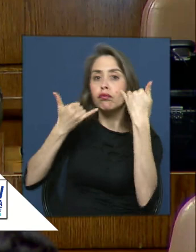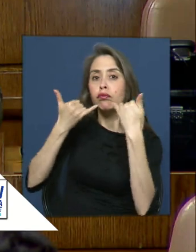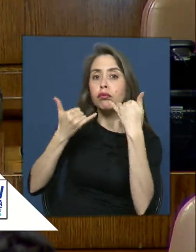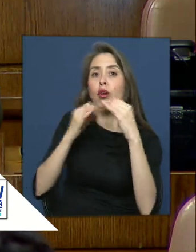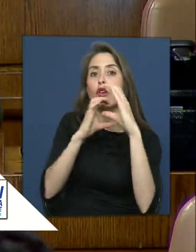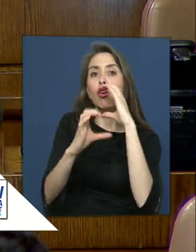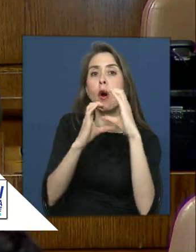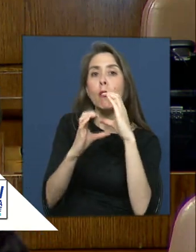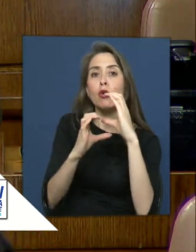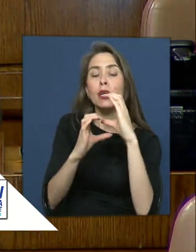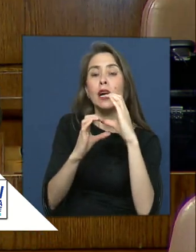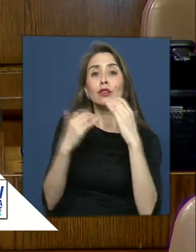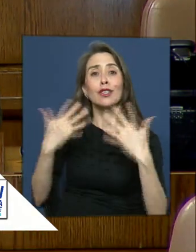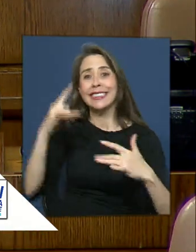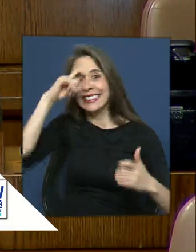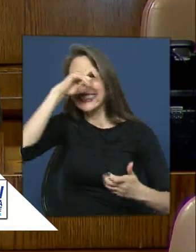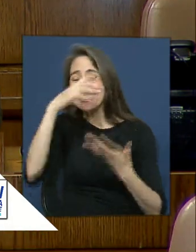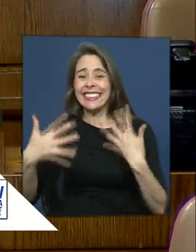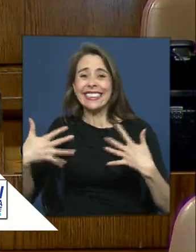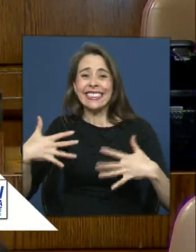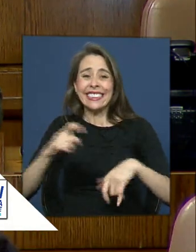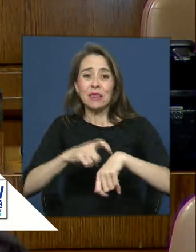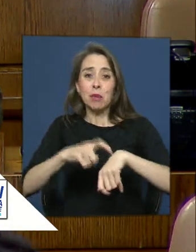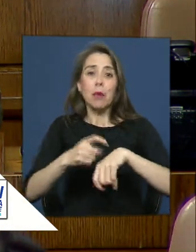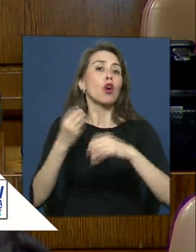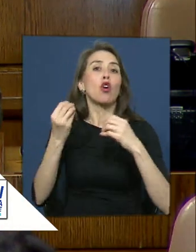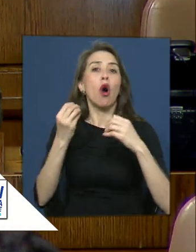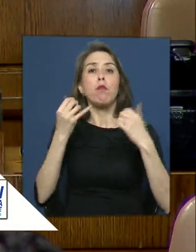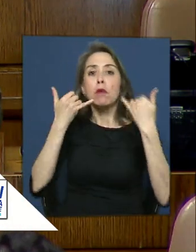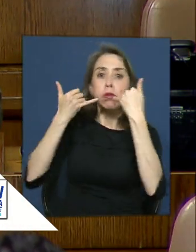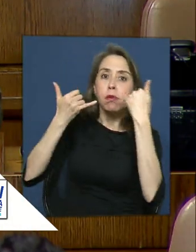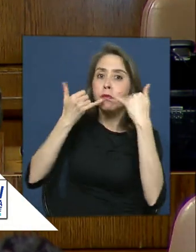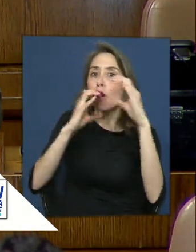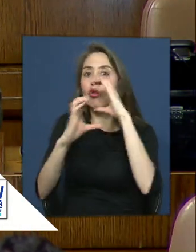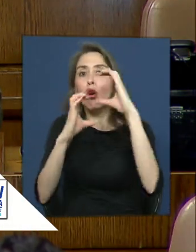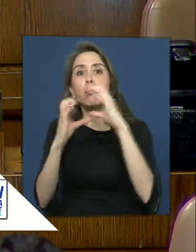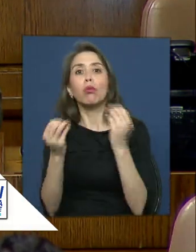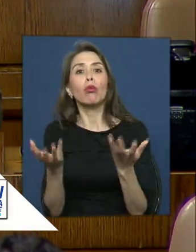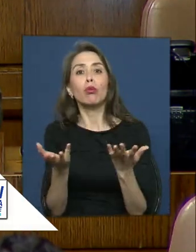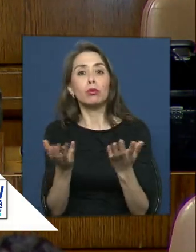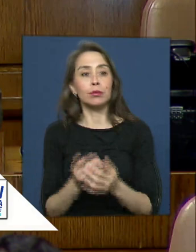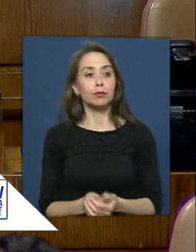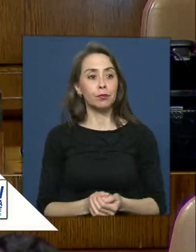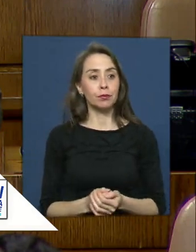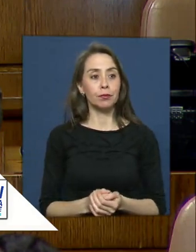correctamente comunicaciones críticas. En ese sentido, presidente,